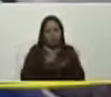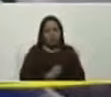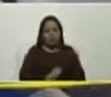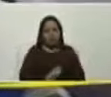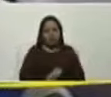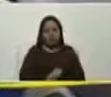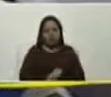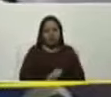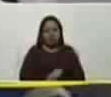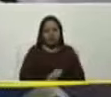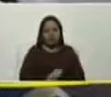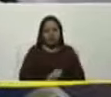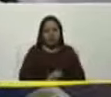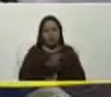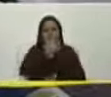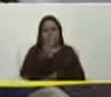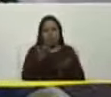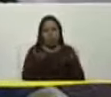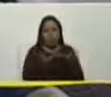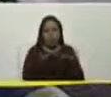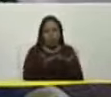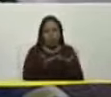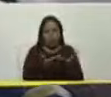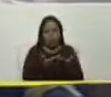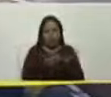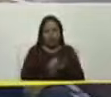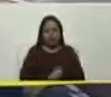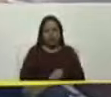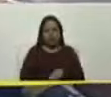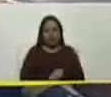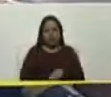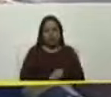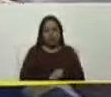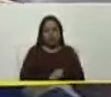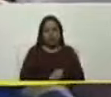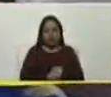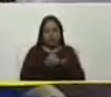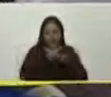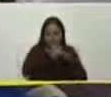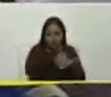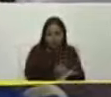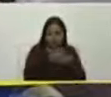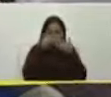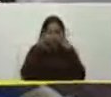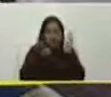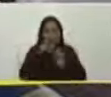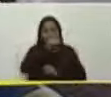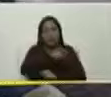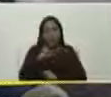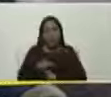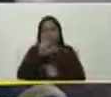4 escuelas que están sirviendo en este momento para la atención de la población.